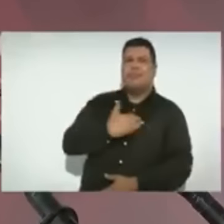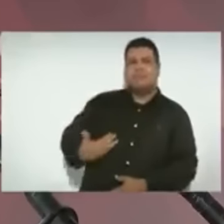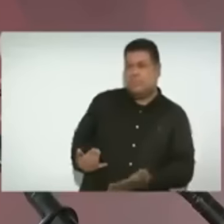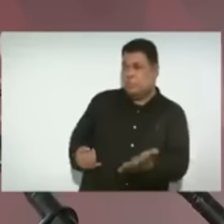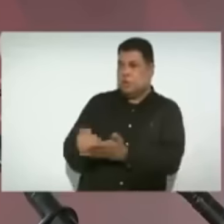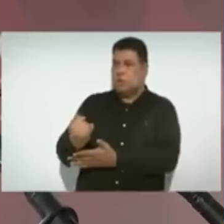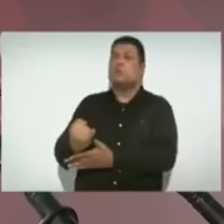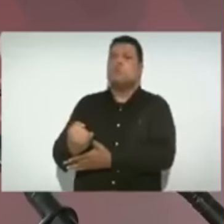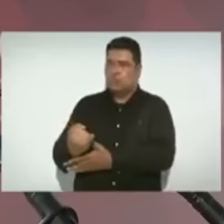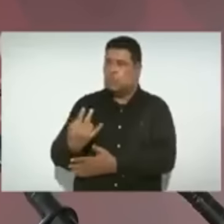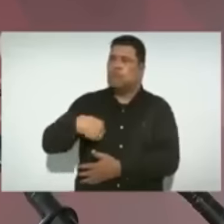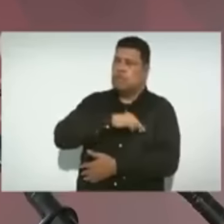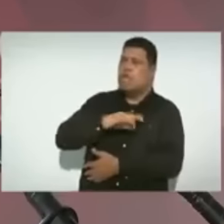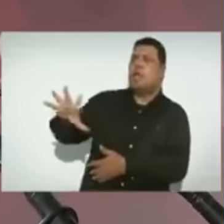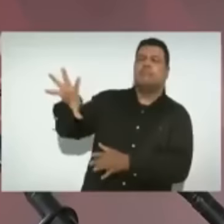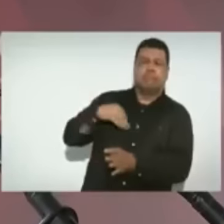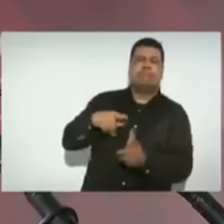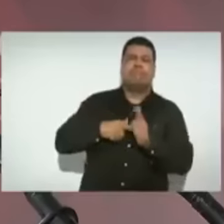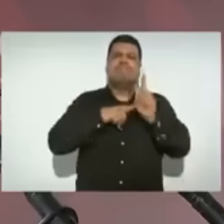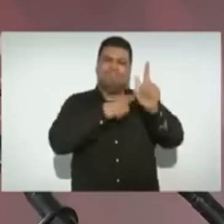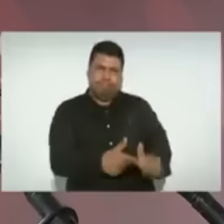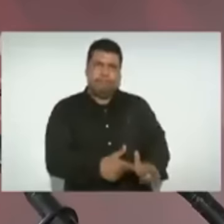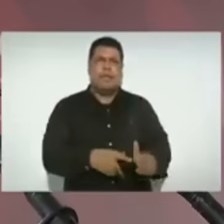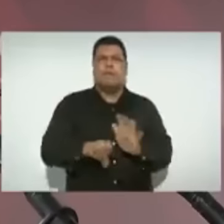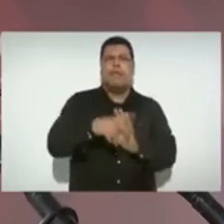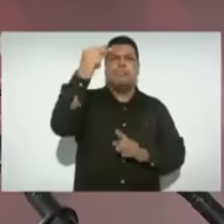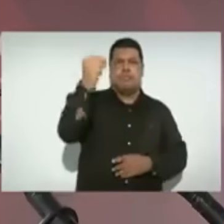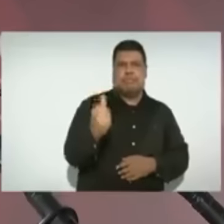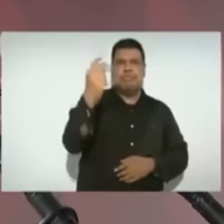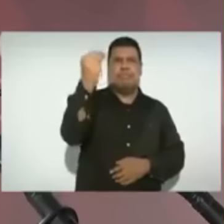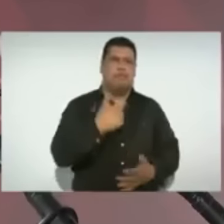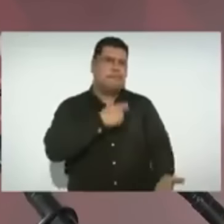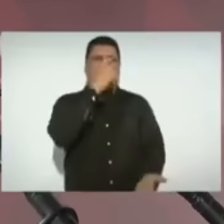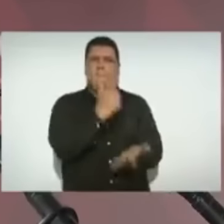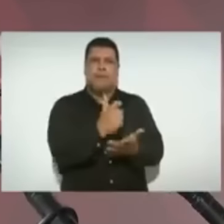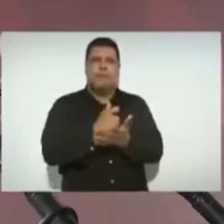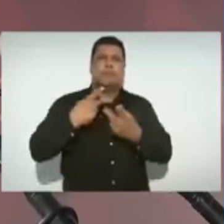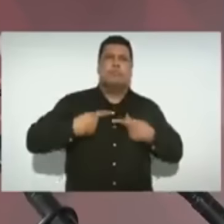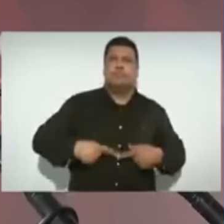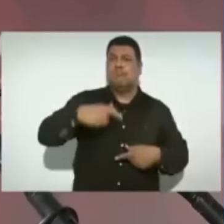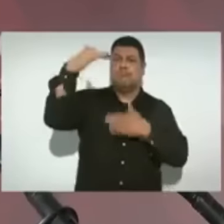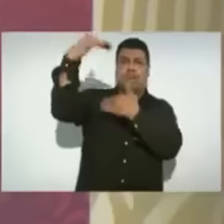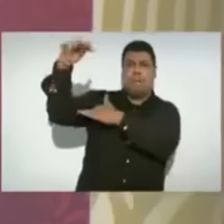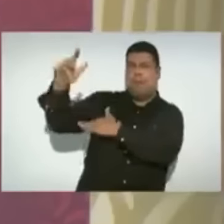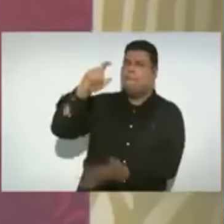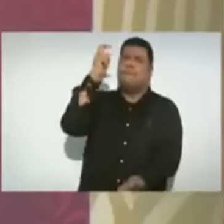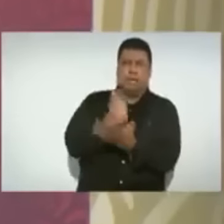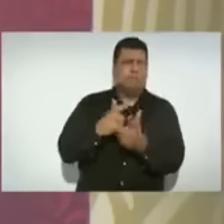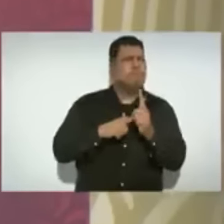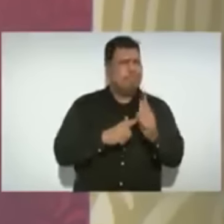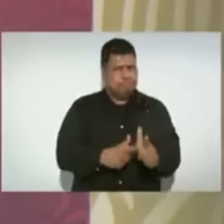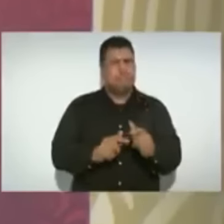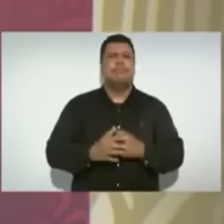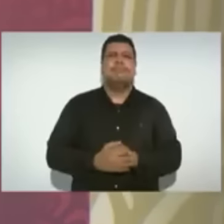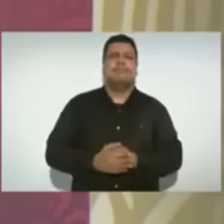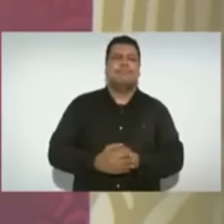Es decir, va a continuar la pensión a todos los adultos mayores.